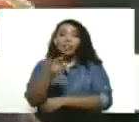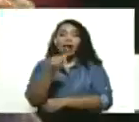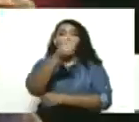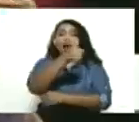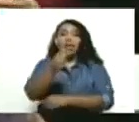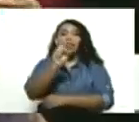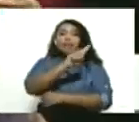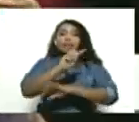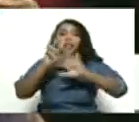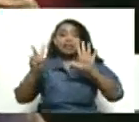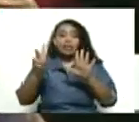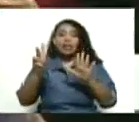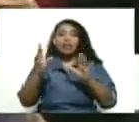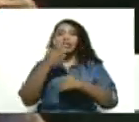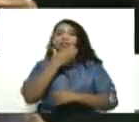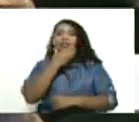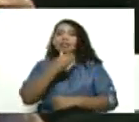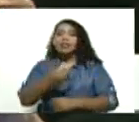de diciembre